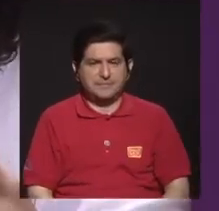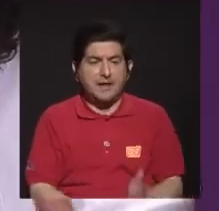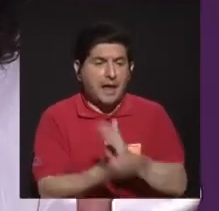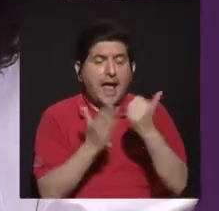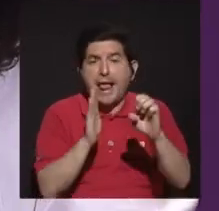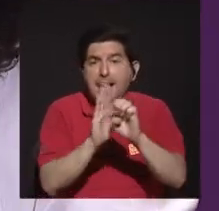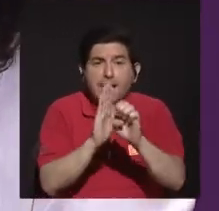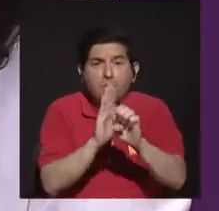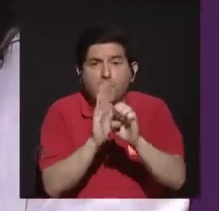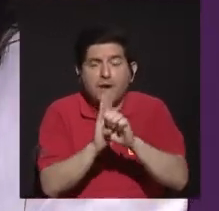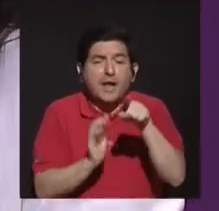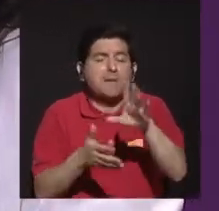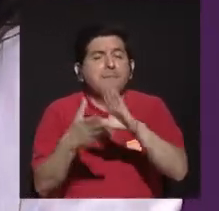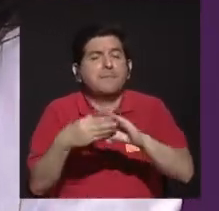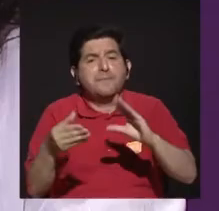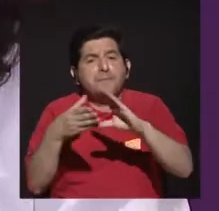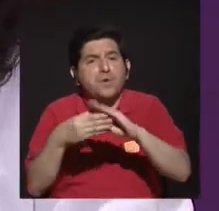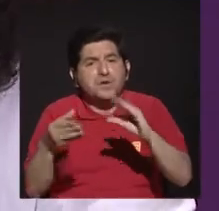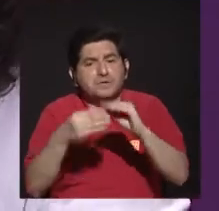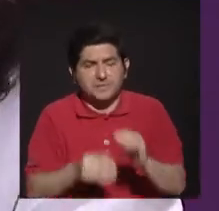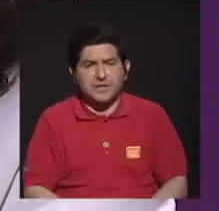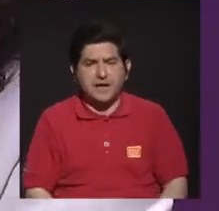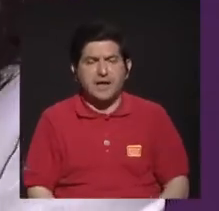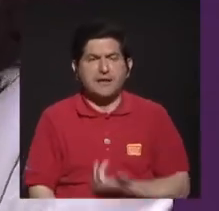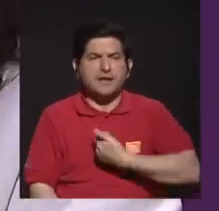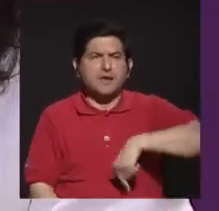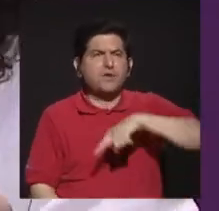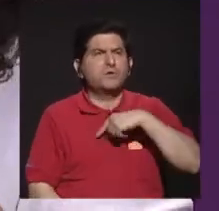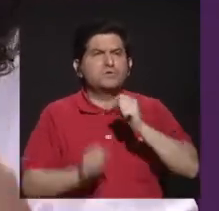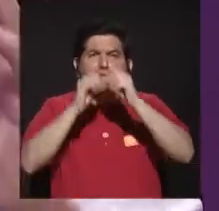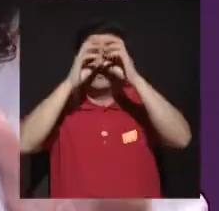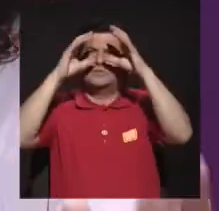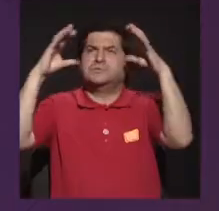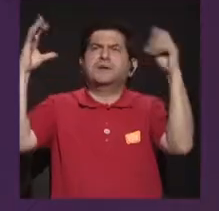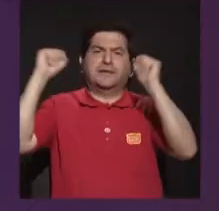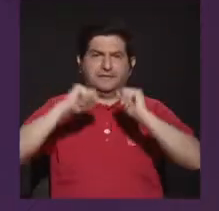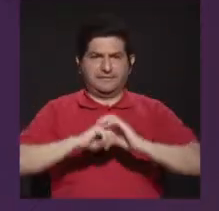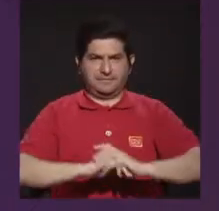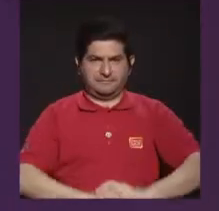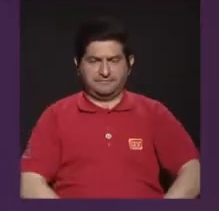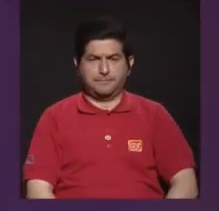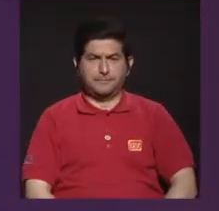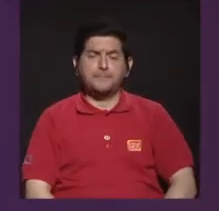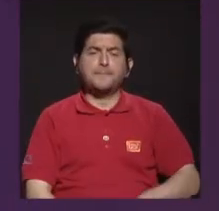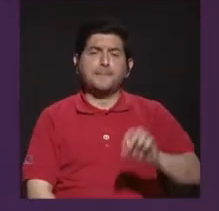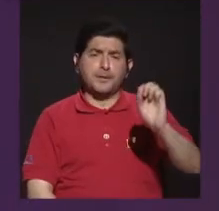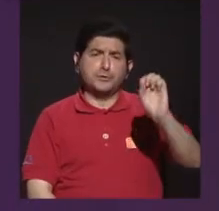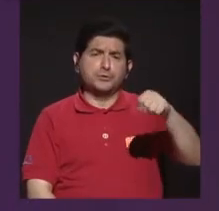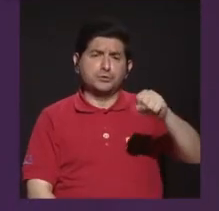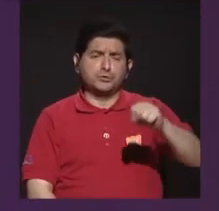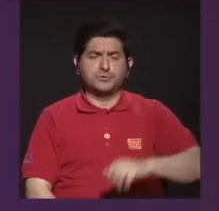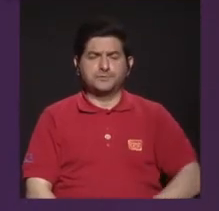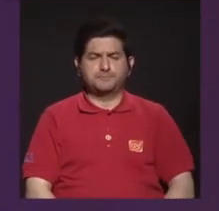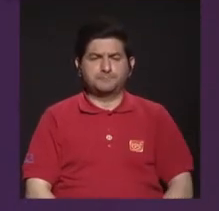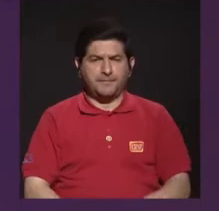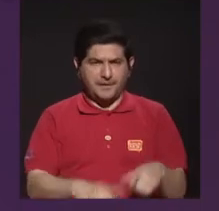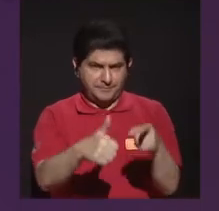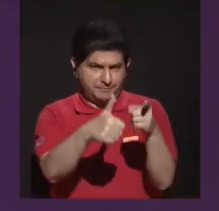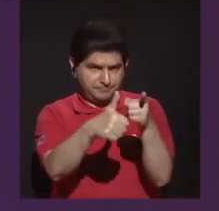algún ejemplo que nos puedas contar sobre esto para como imaginárnoslo. Ok. Sí,